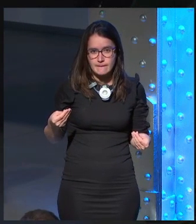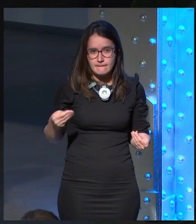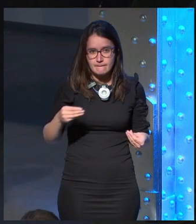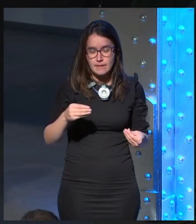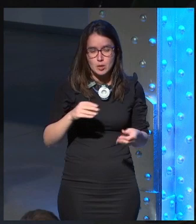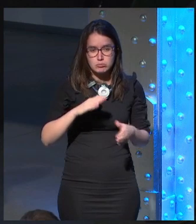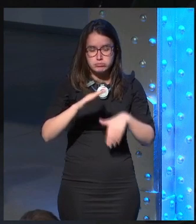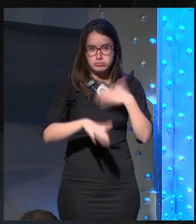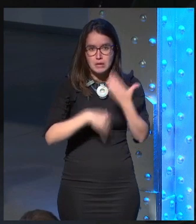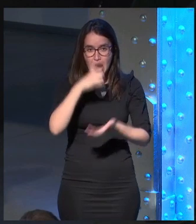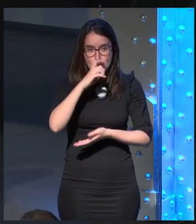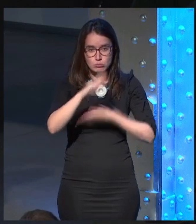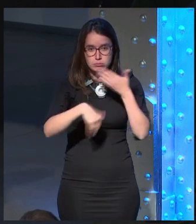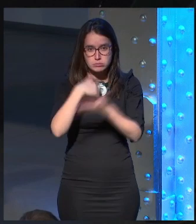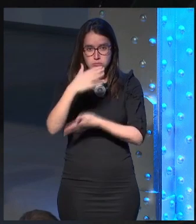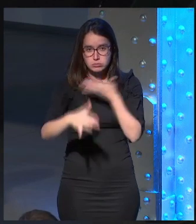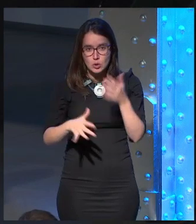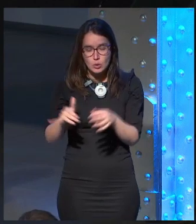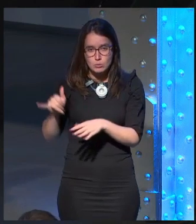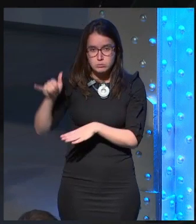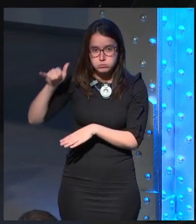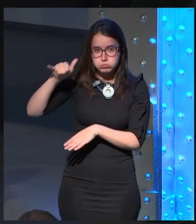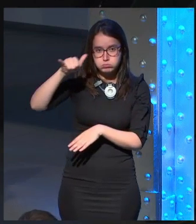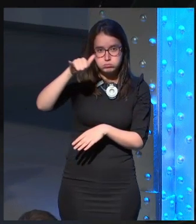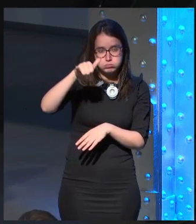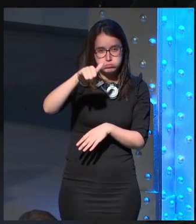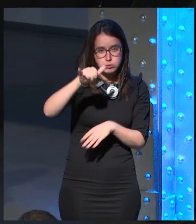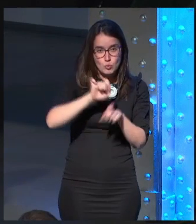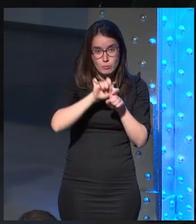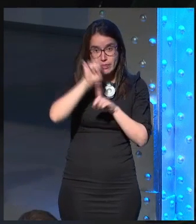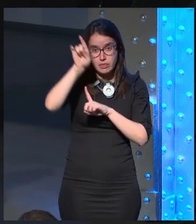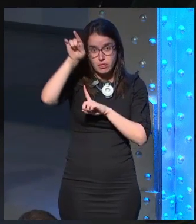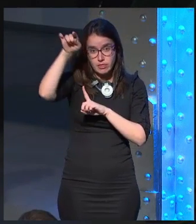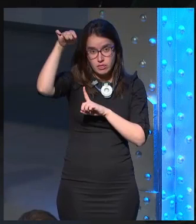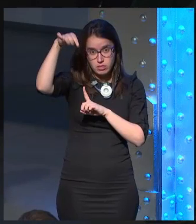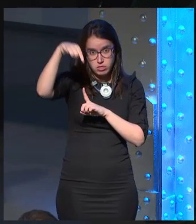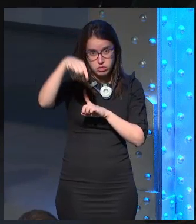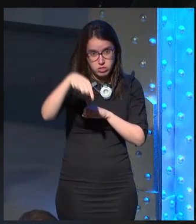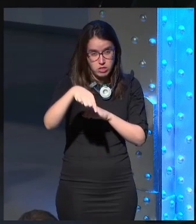Y unos años más tarde llegué a aterrizar una nave espacial.